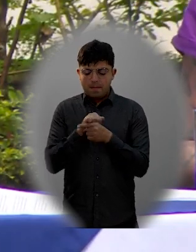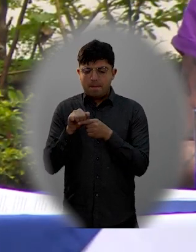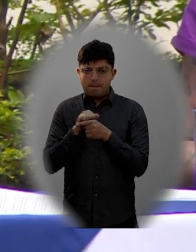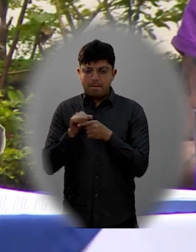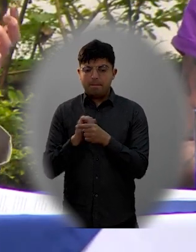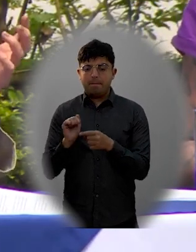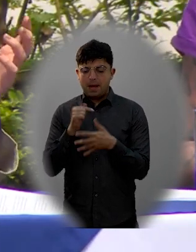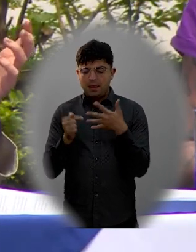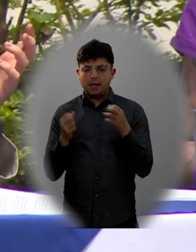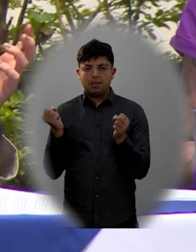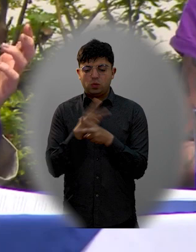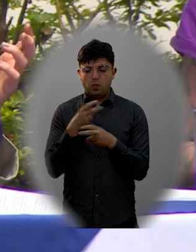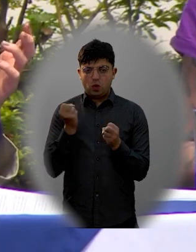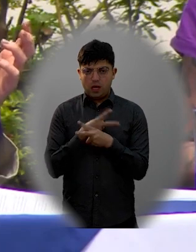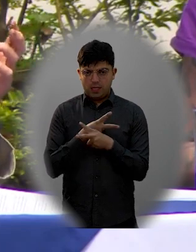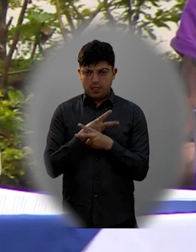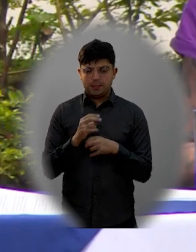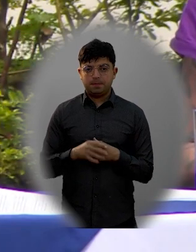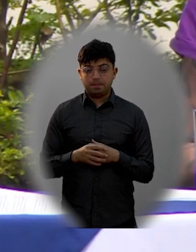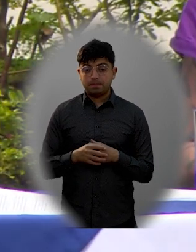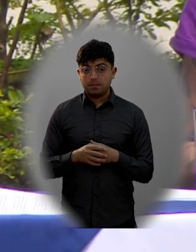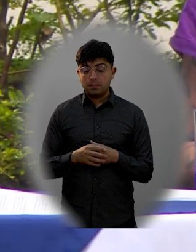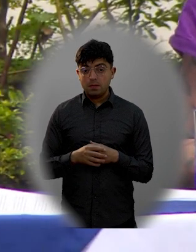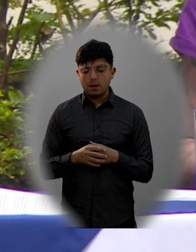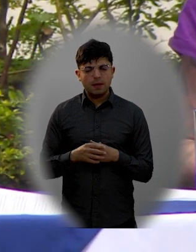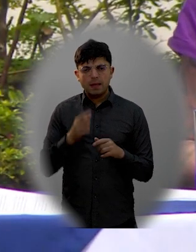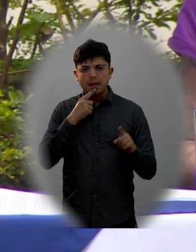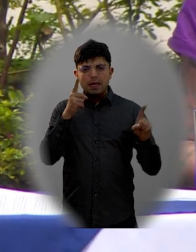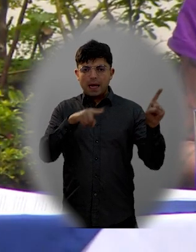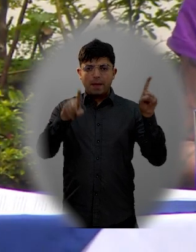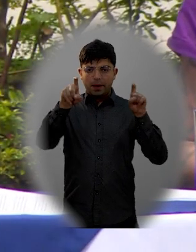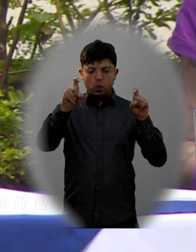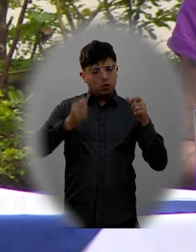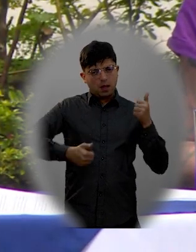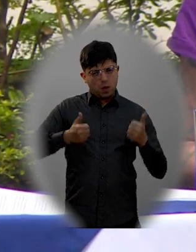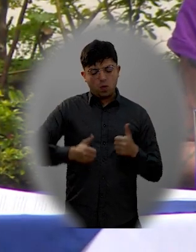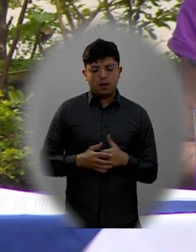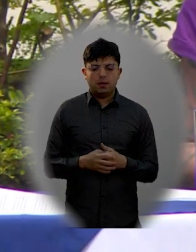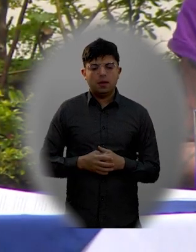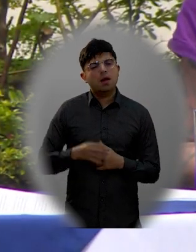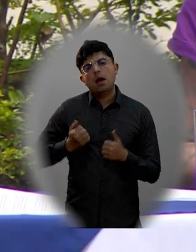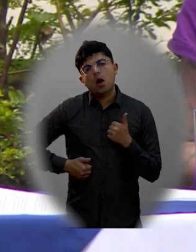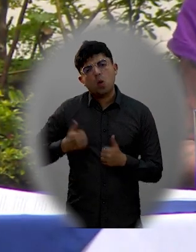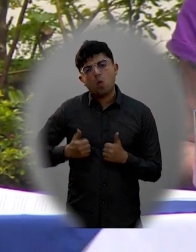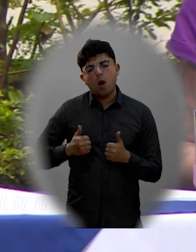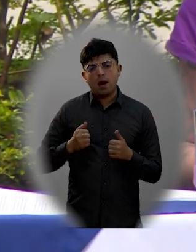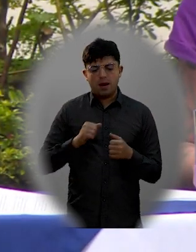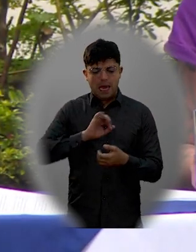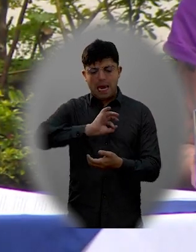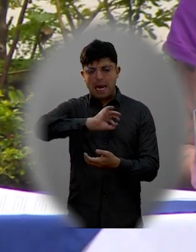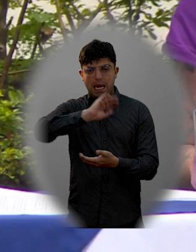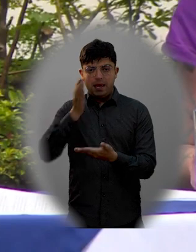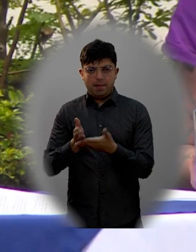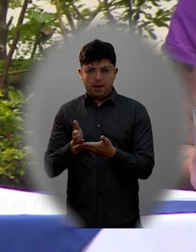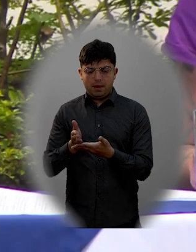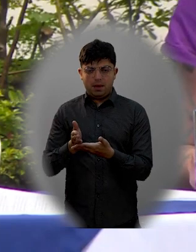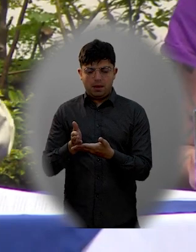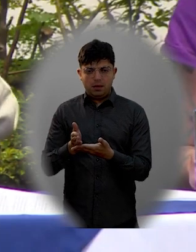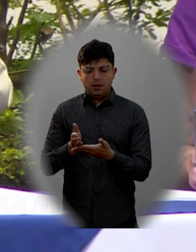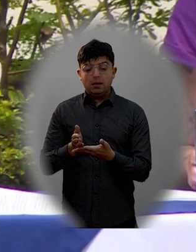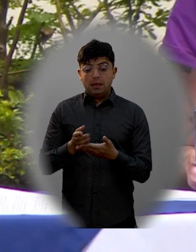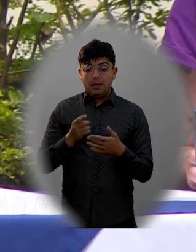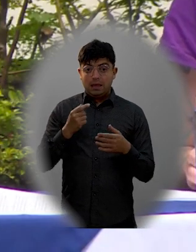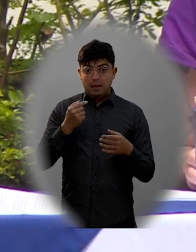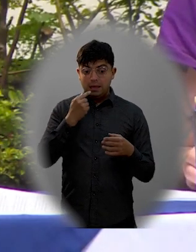prácticas violentas. Y la pregunta es, ¿cuál es el límite entre